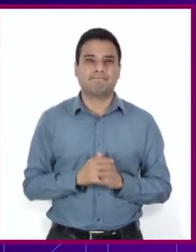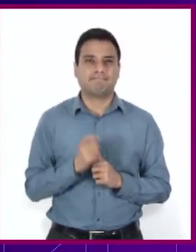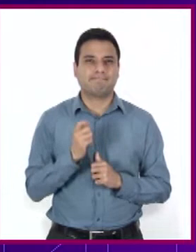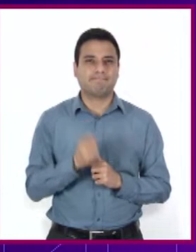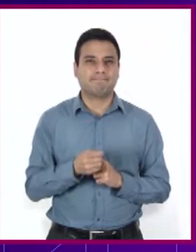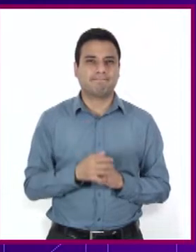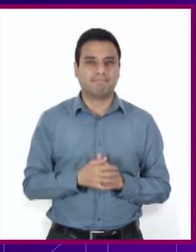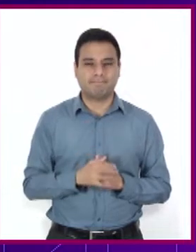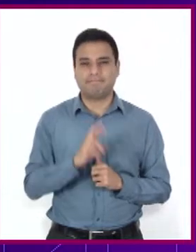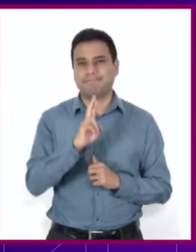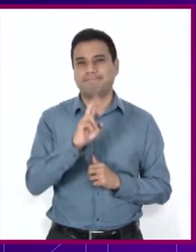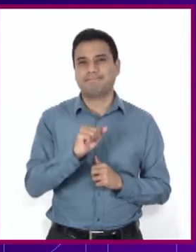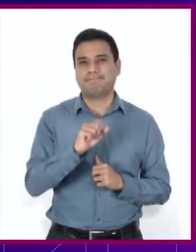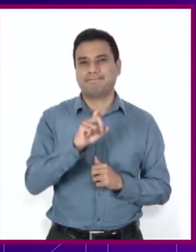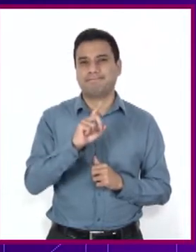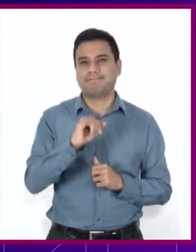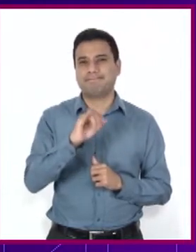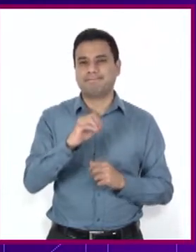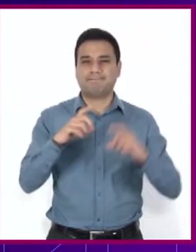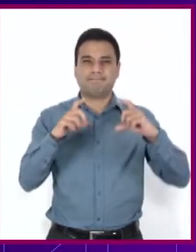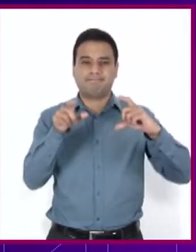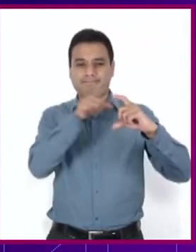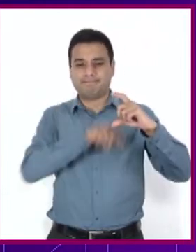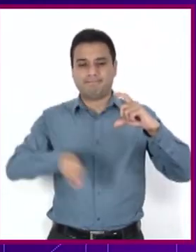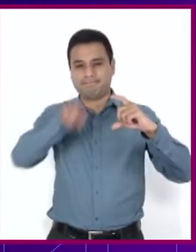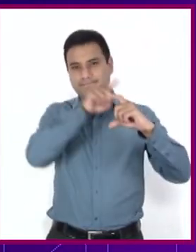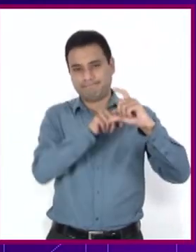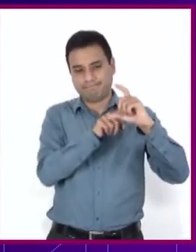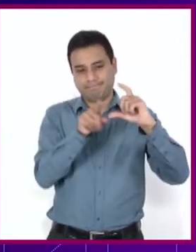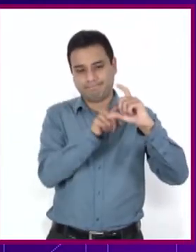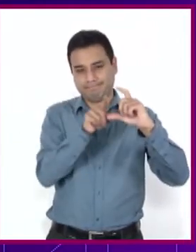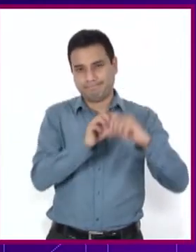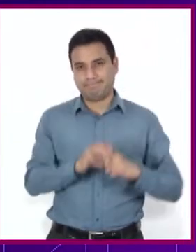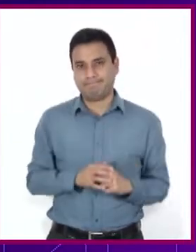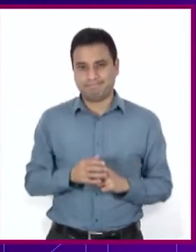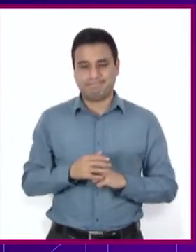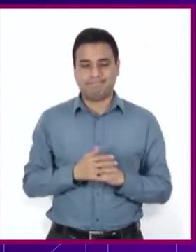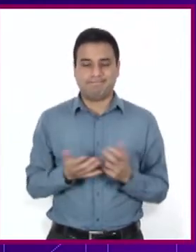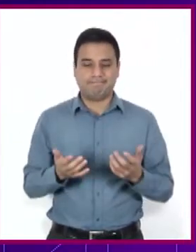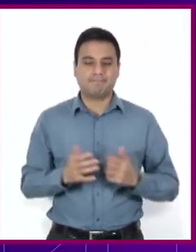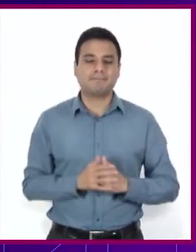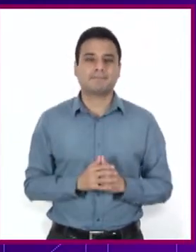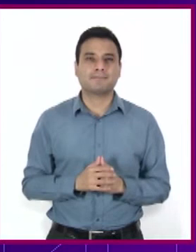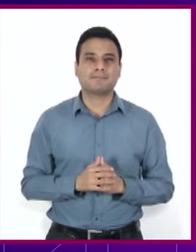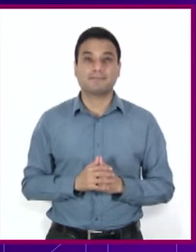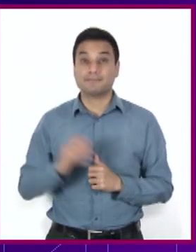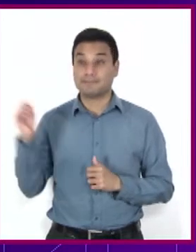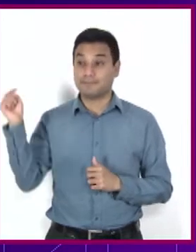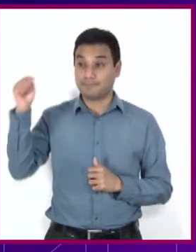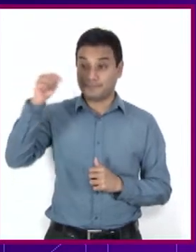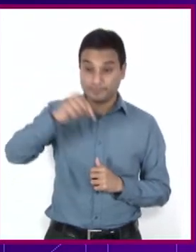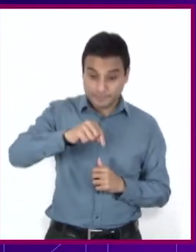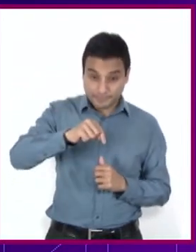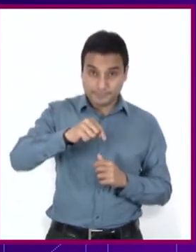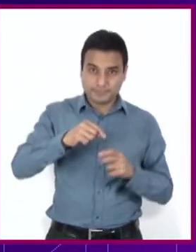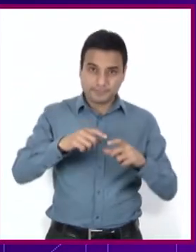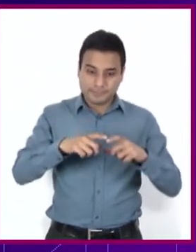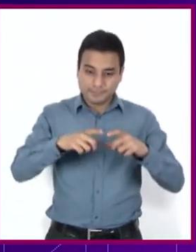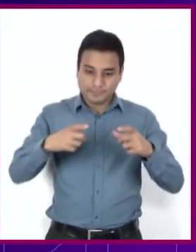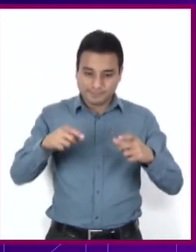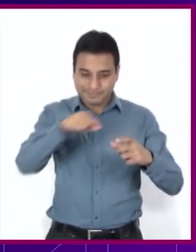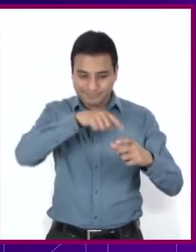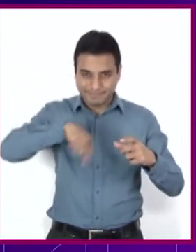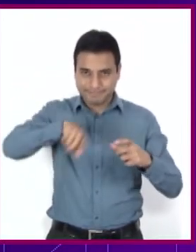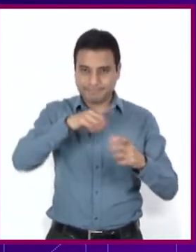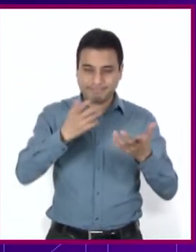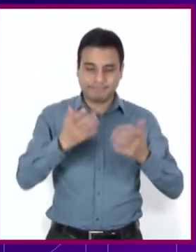al radio del círculo, que se forma cuando la piedra choca en el agua, medido en centímetros. Por